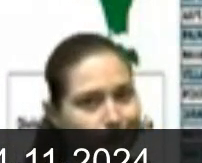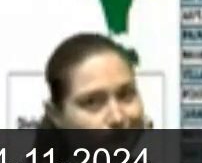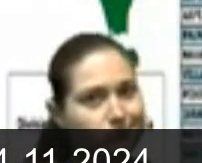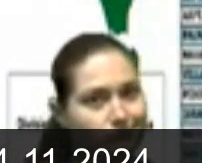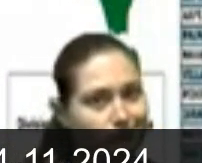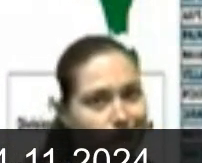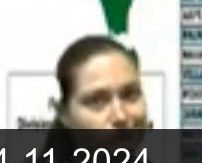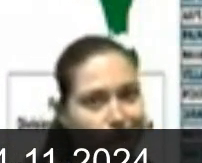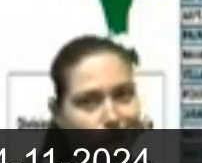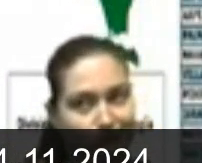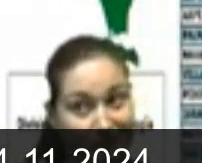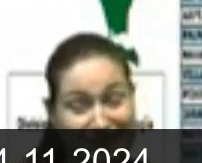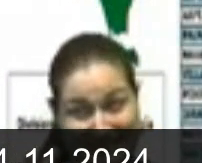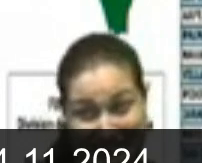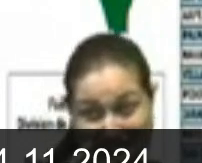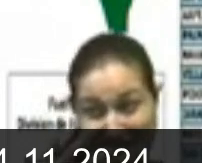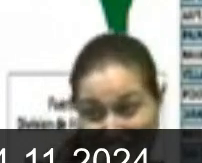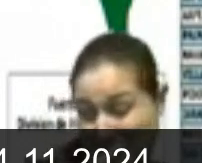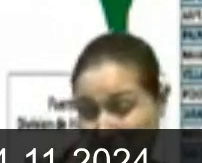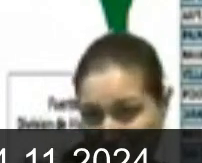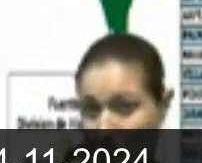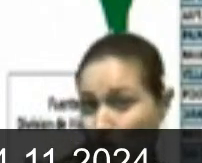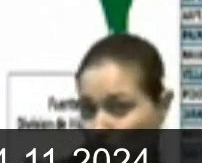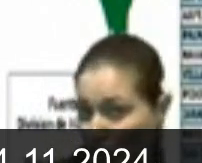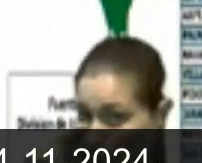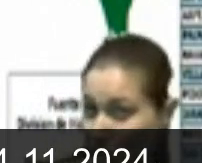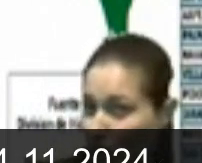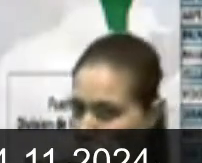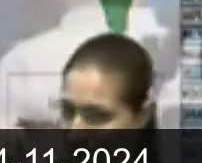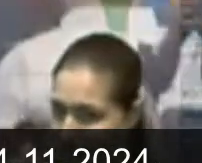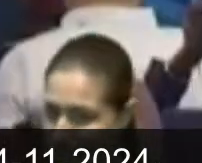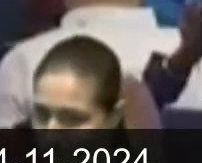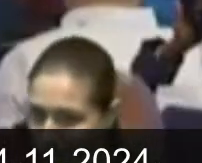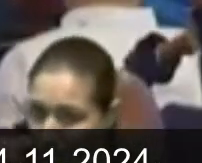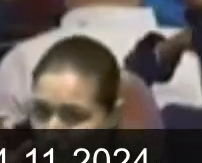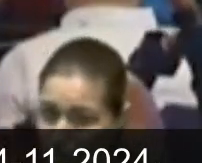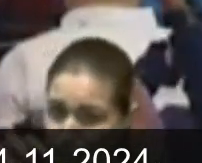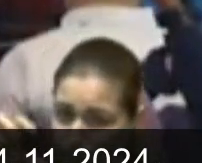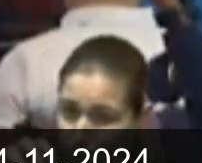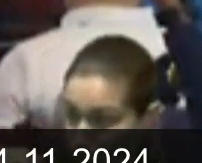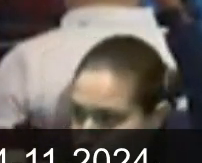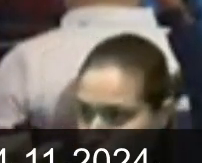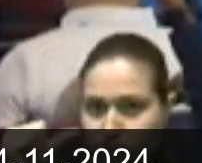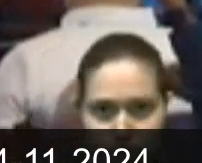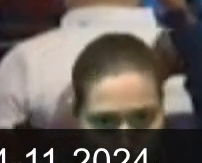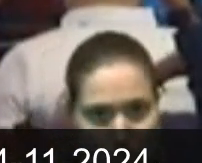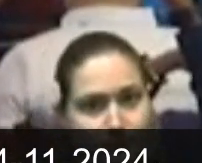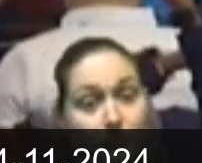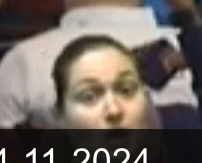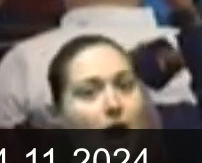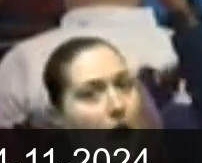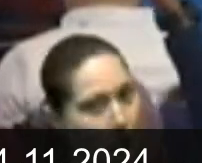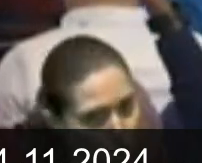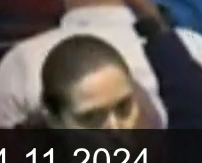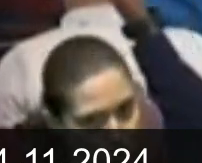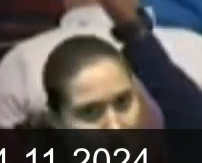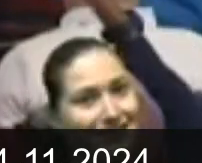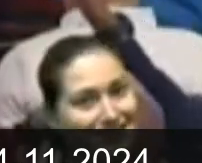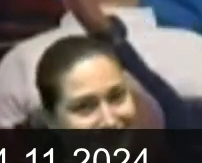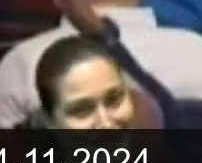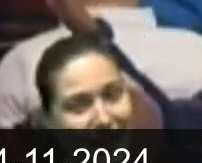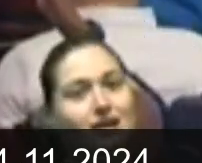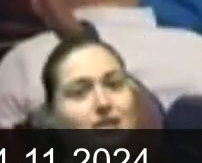que se mantuvo varios días al norte y noreste del país. Ahora las lluvias se han trasladado aquí